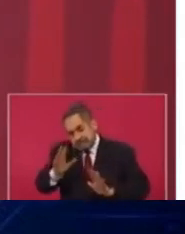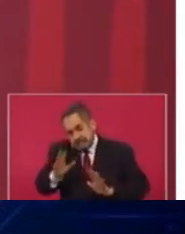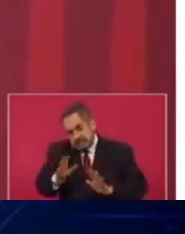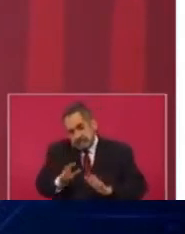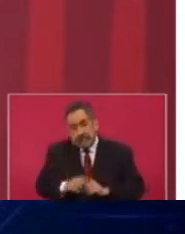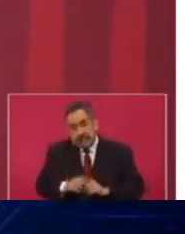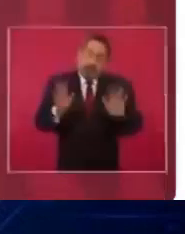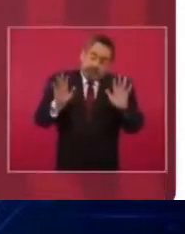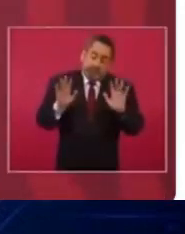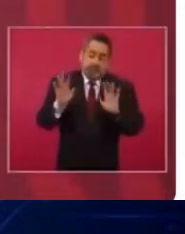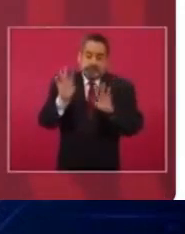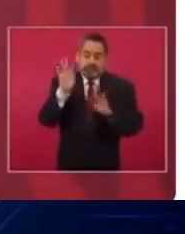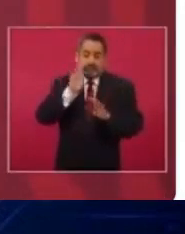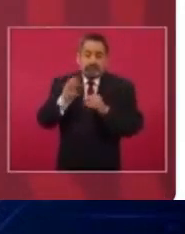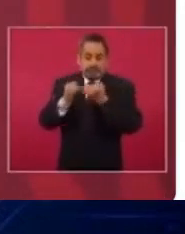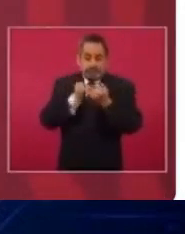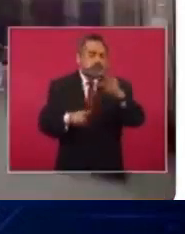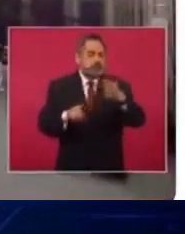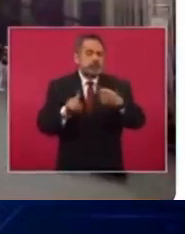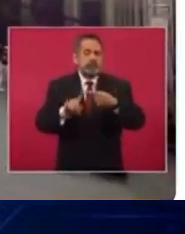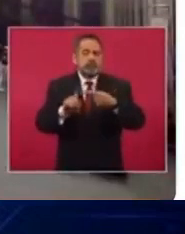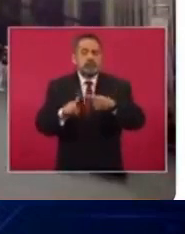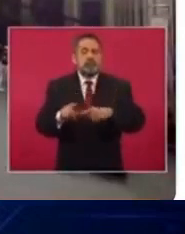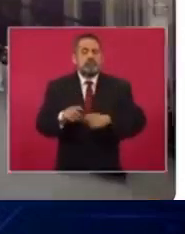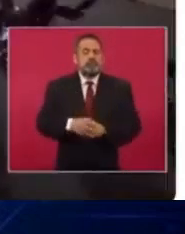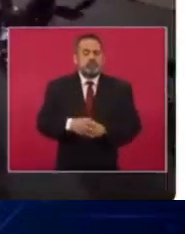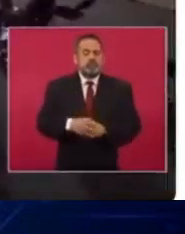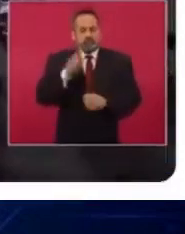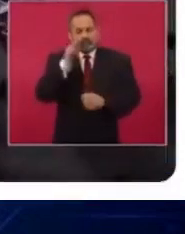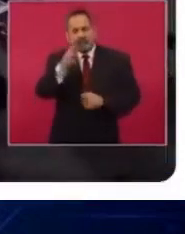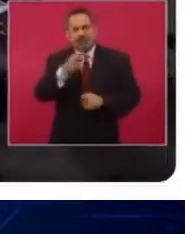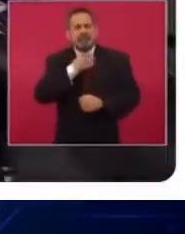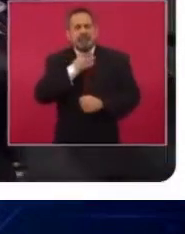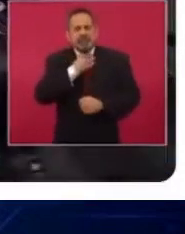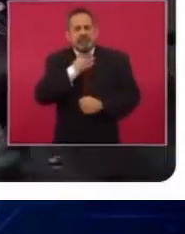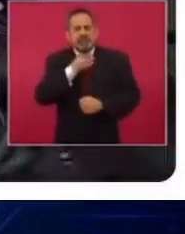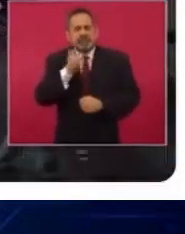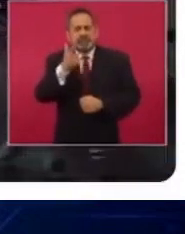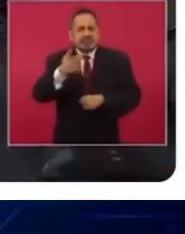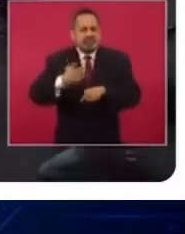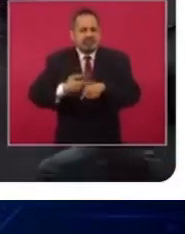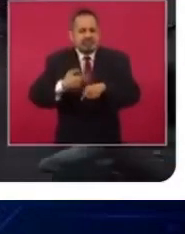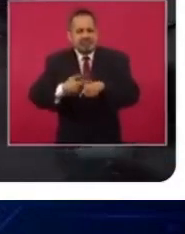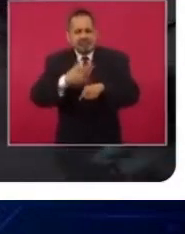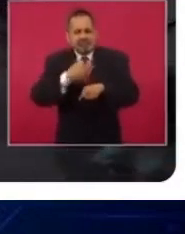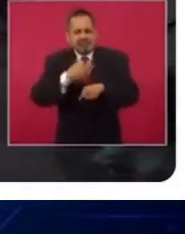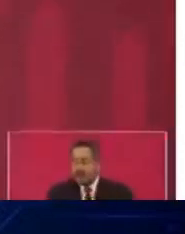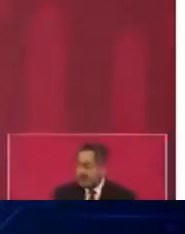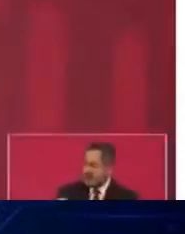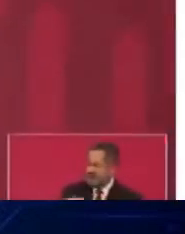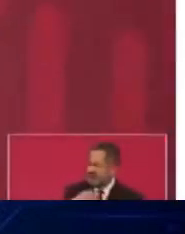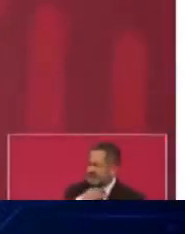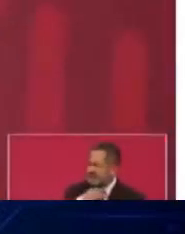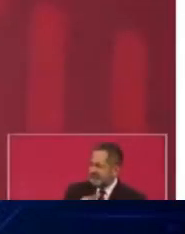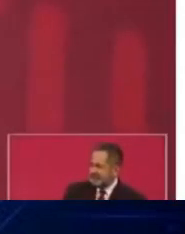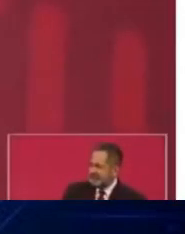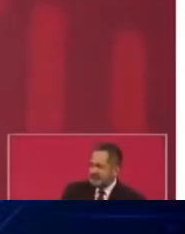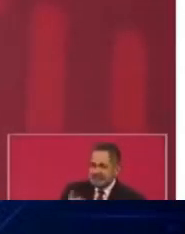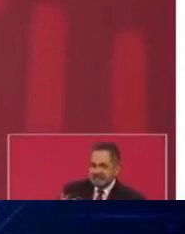de hoy si este que está que estamos viendo en pantalla de describir responsable en 12 segundos está muy bueno interesante